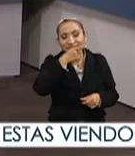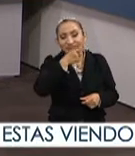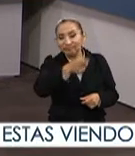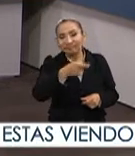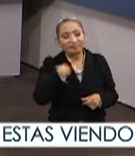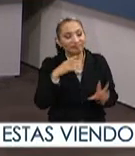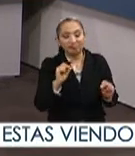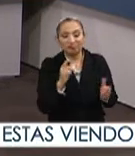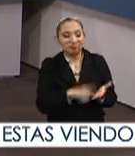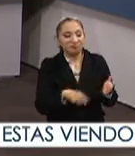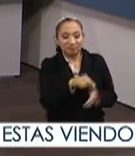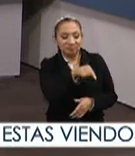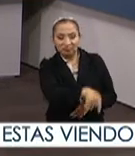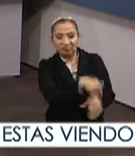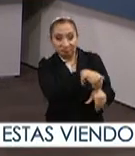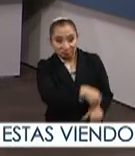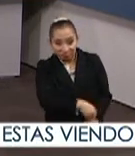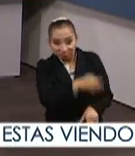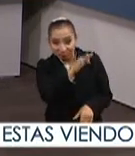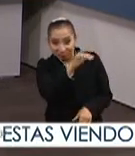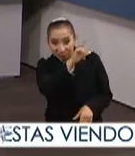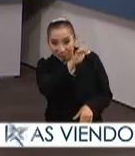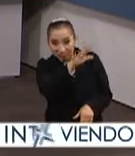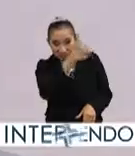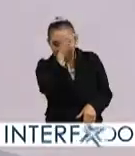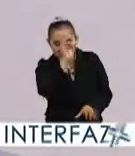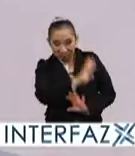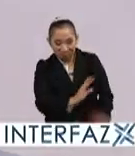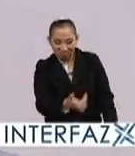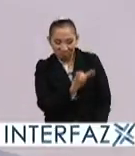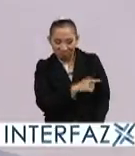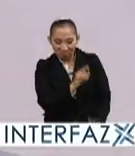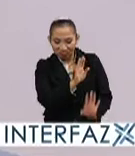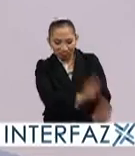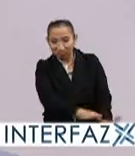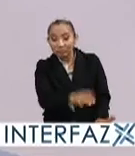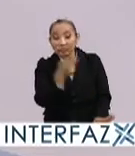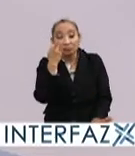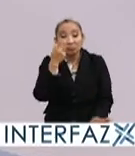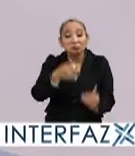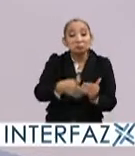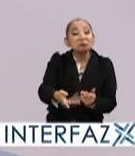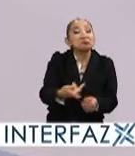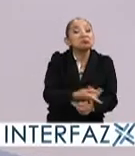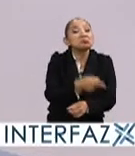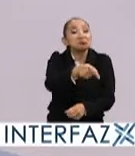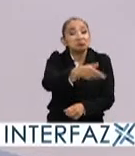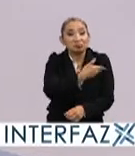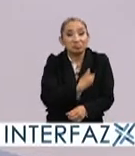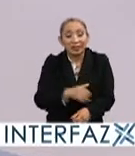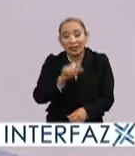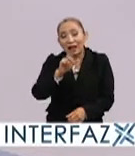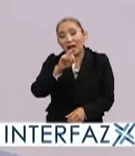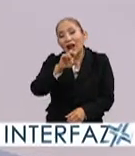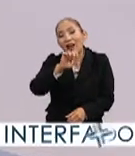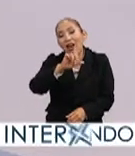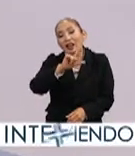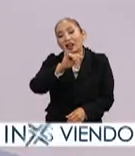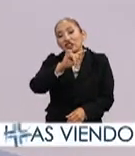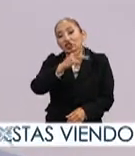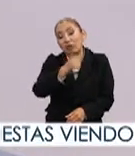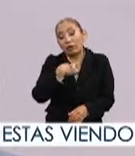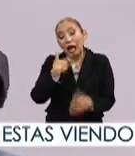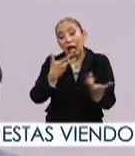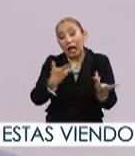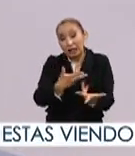avisora que no va a seguir este mecanismo, por lo que veremos qué es lo que sucede ahora en Arlington a raíz